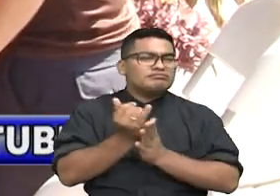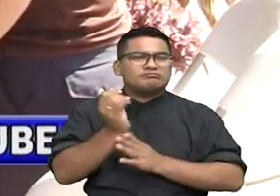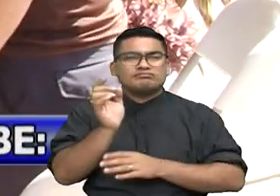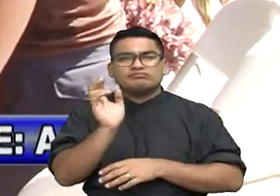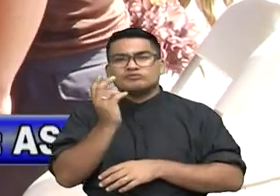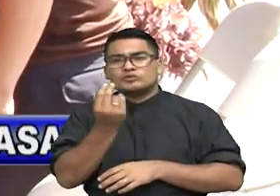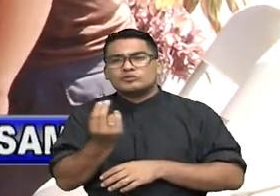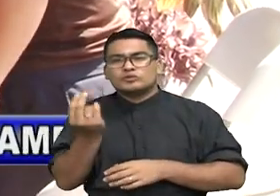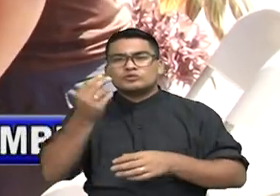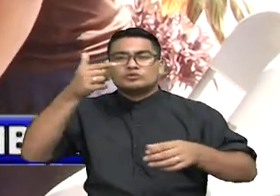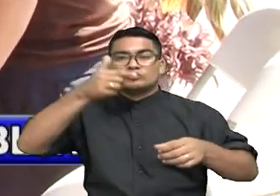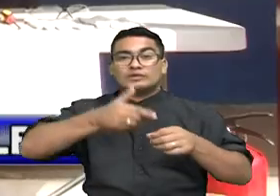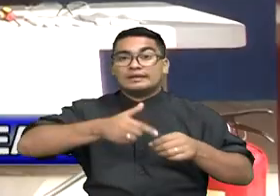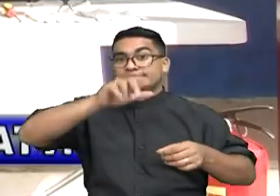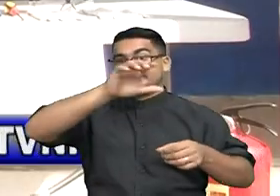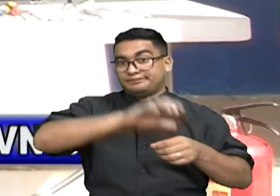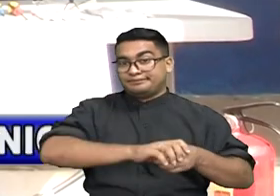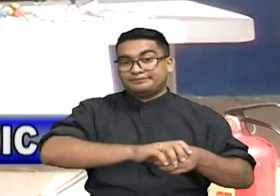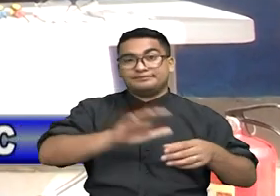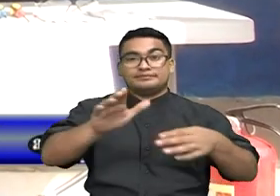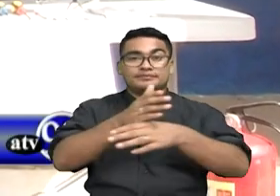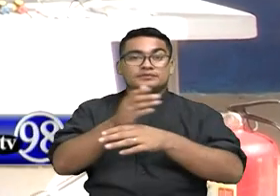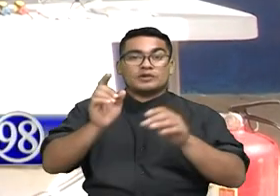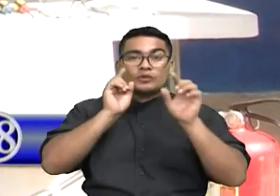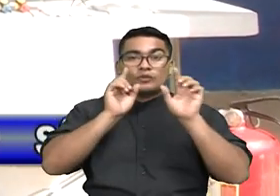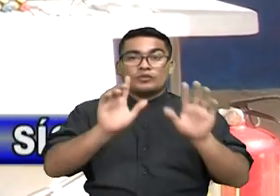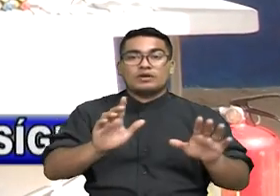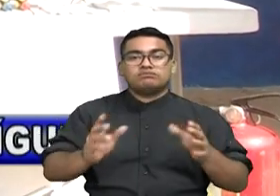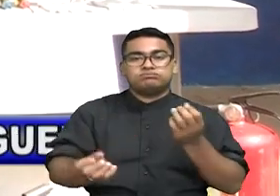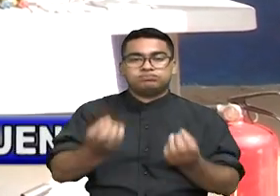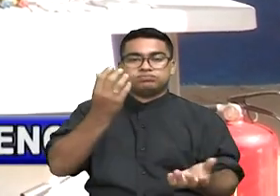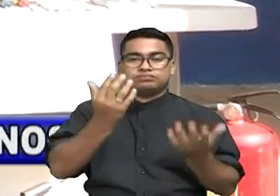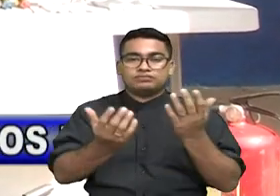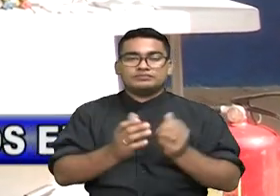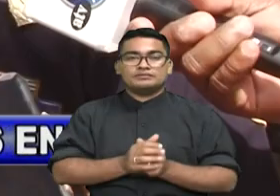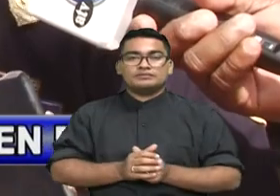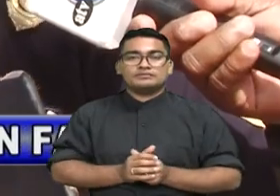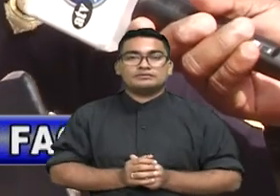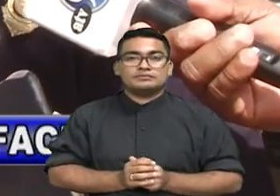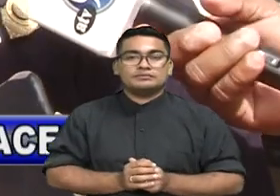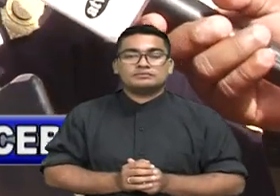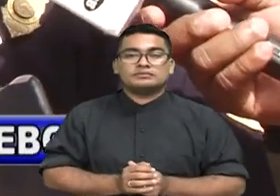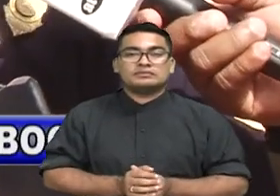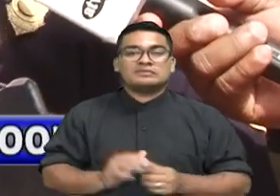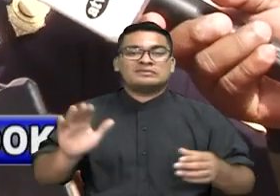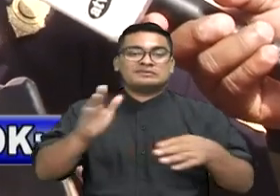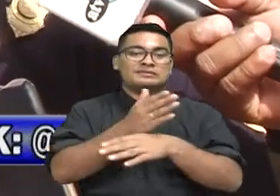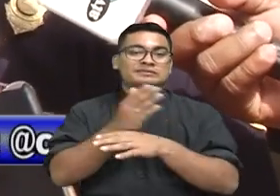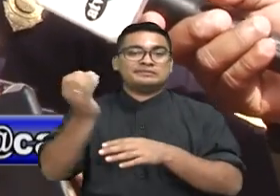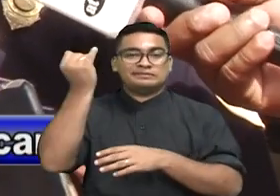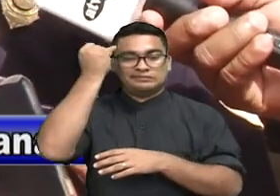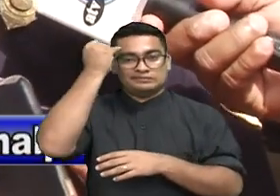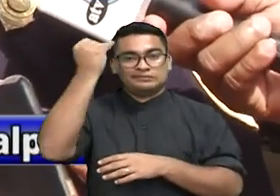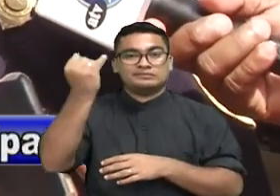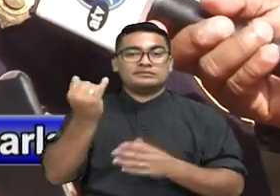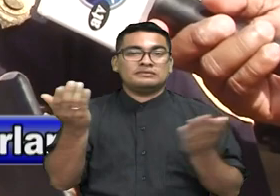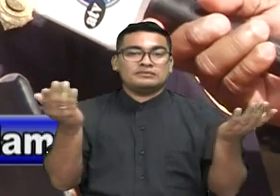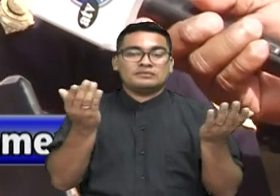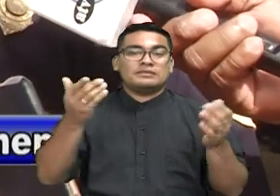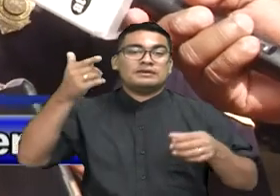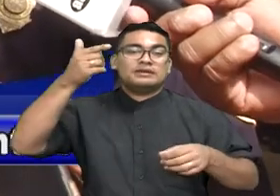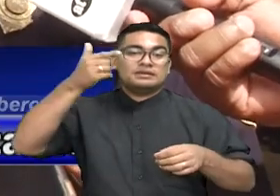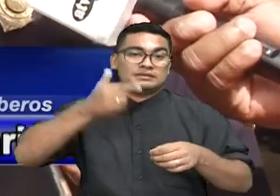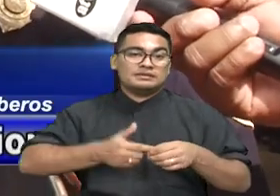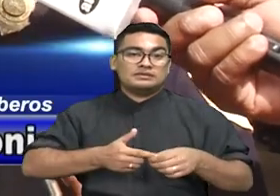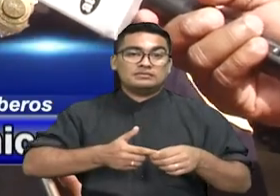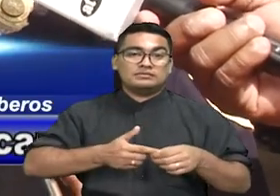uso y manejo de gas licuado y sistemas de protección contra incendios. Toda la parte preventiva tiene que ver de gas licuado de petróleo,